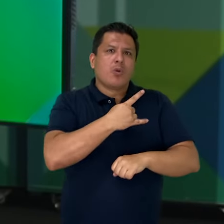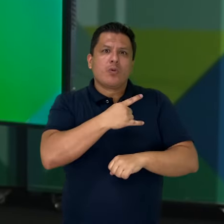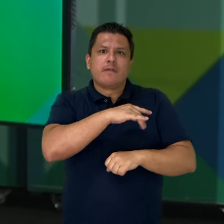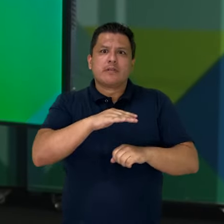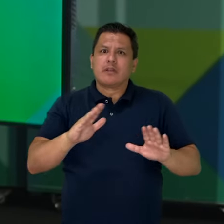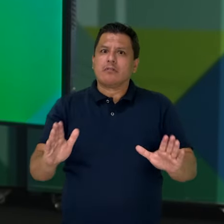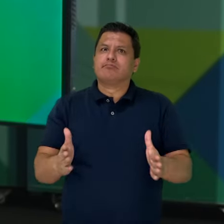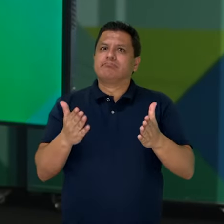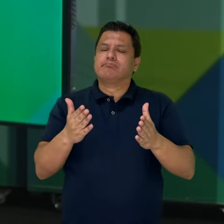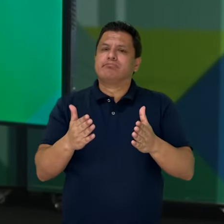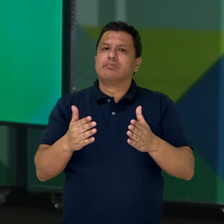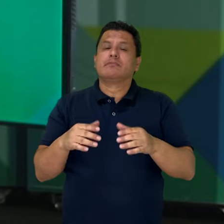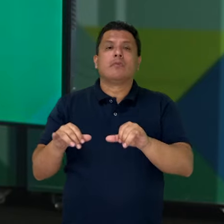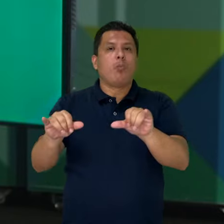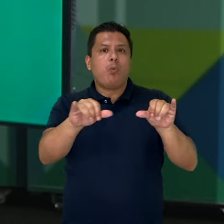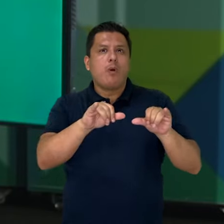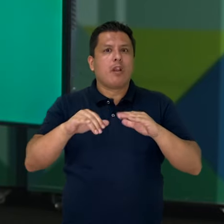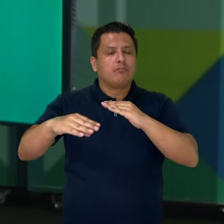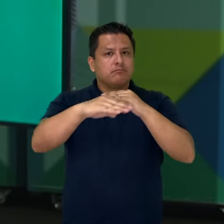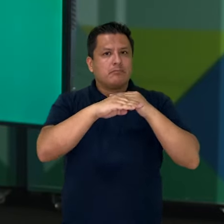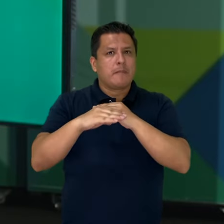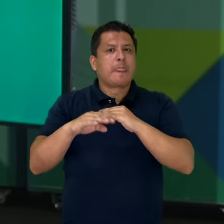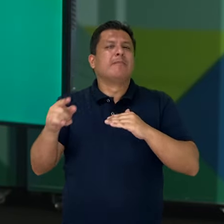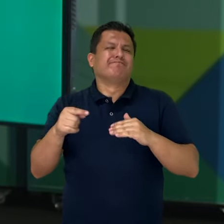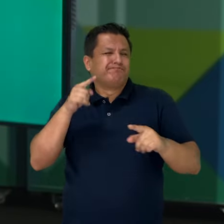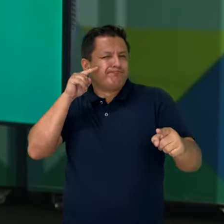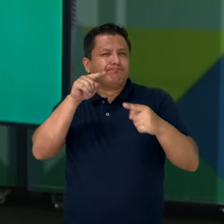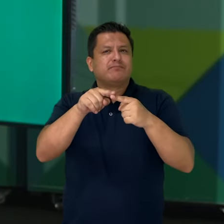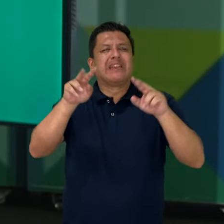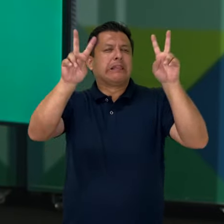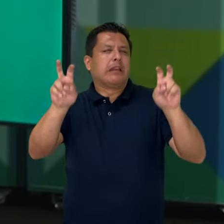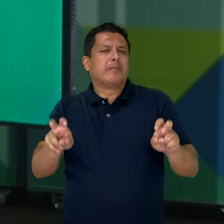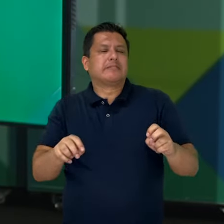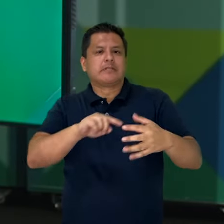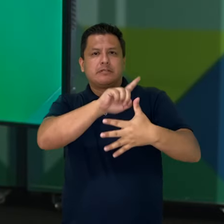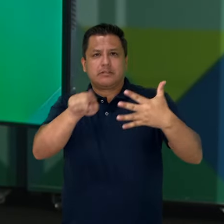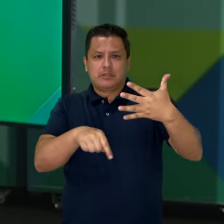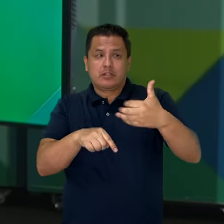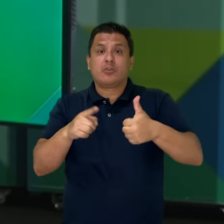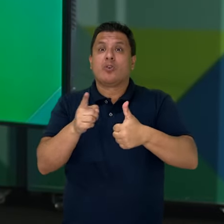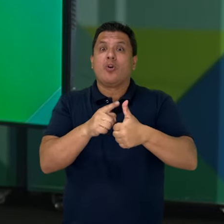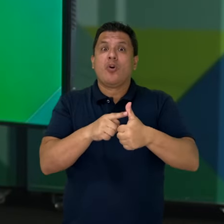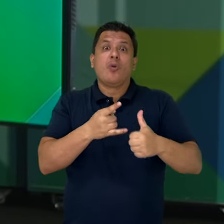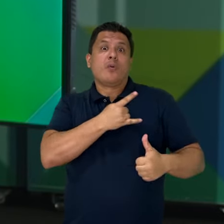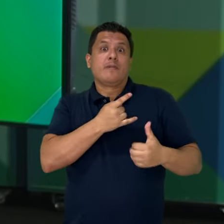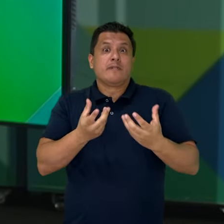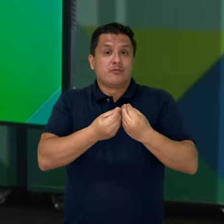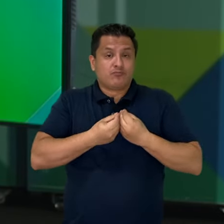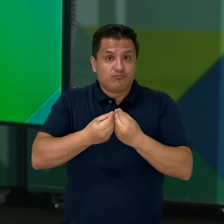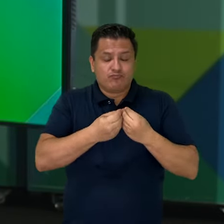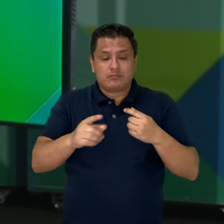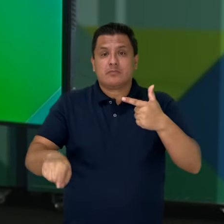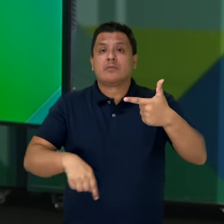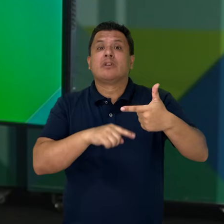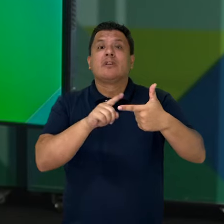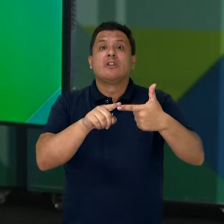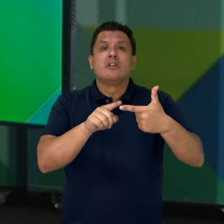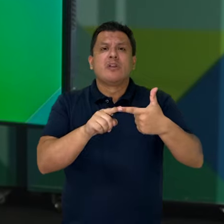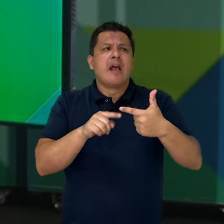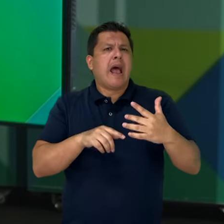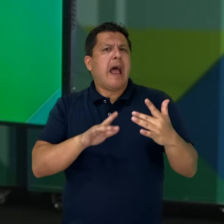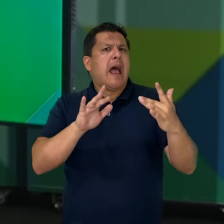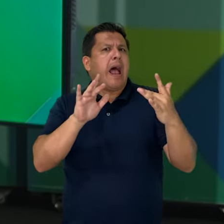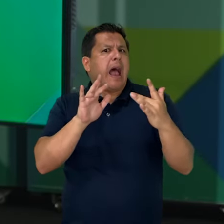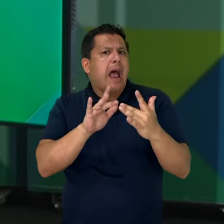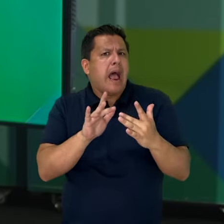el bien común universitario por eso estamos apuntando a cinco temas importantes la convivencia Universitaria